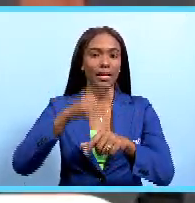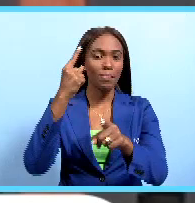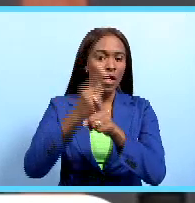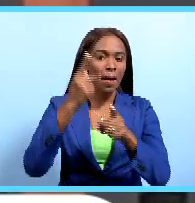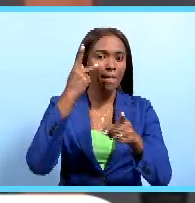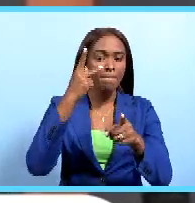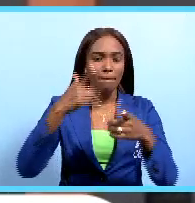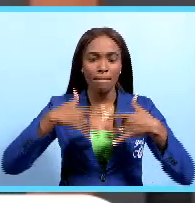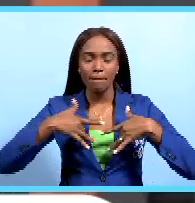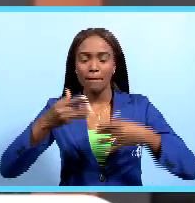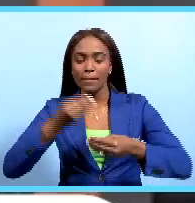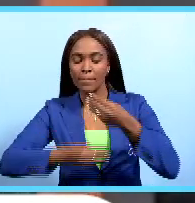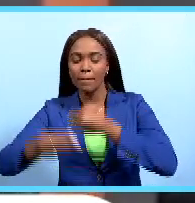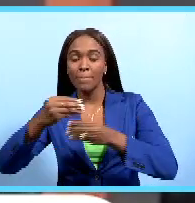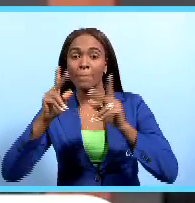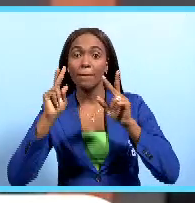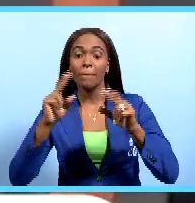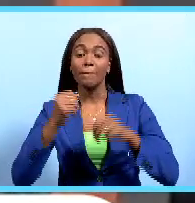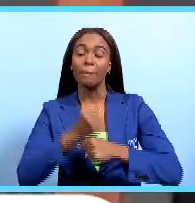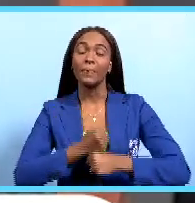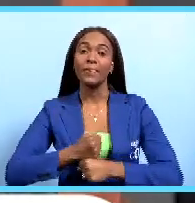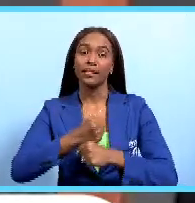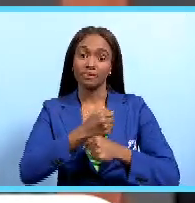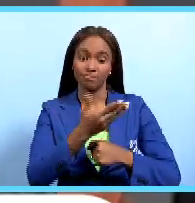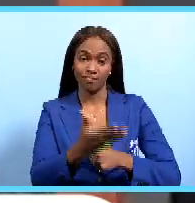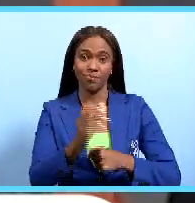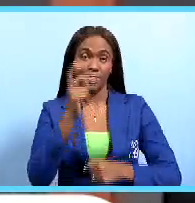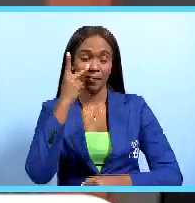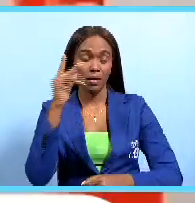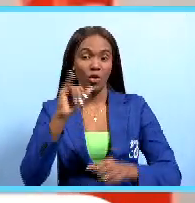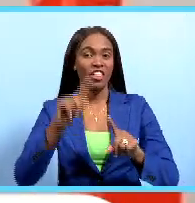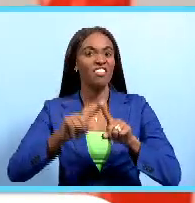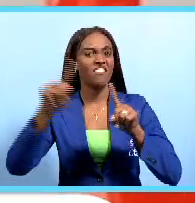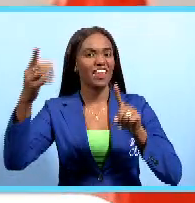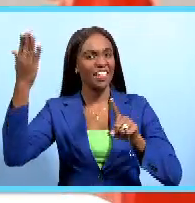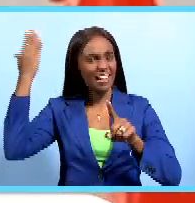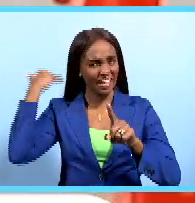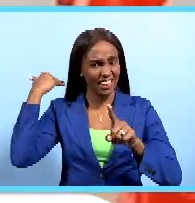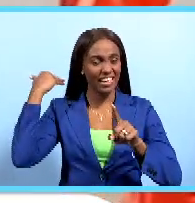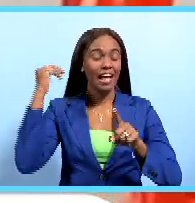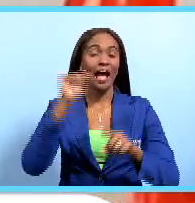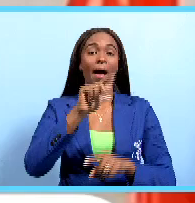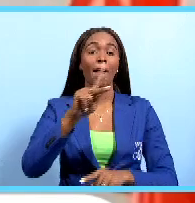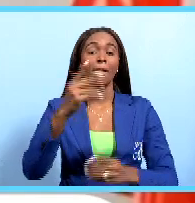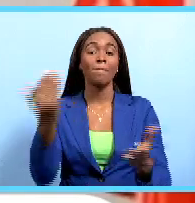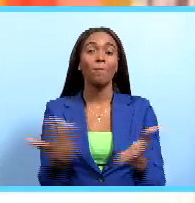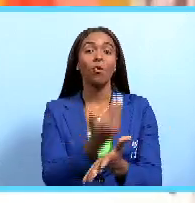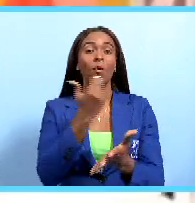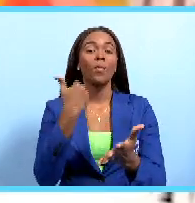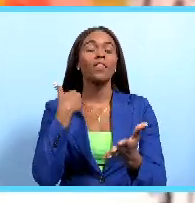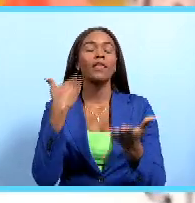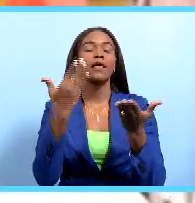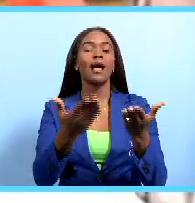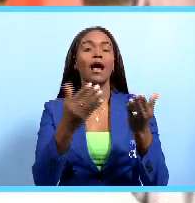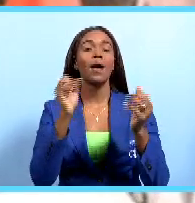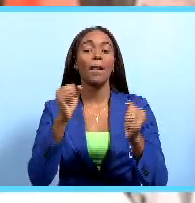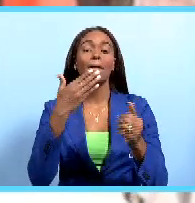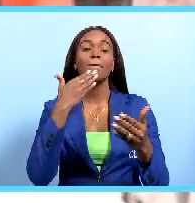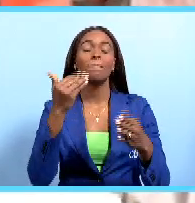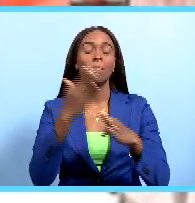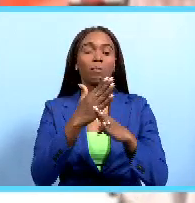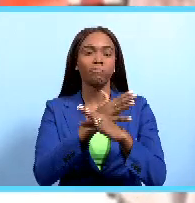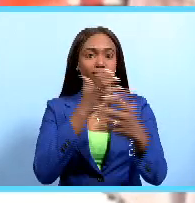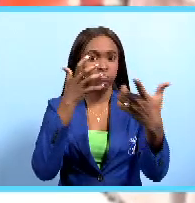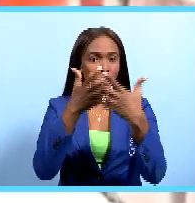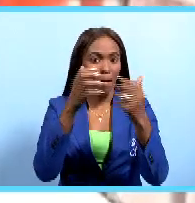forma ágil, eficiente, segura y transparente. A diferencia de la anterior, la aplicación ha sido desarrollada de forma robusta, cumpliendo